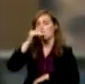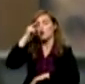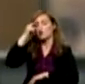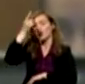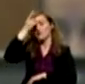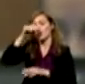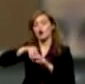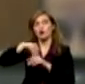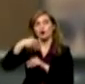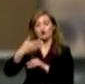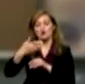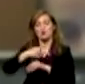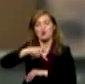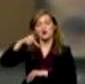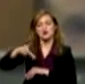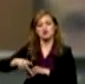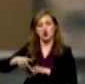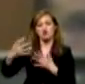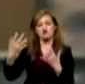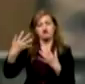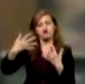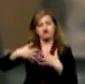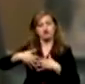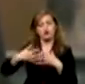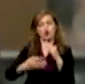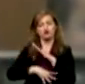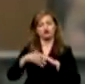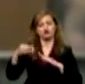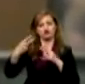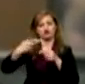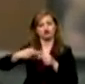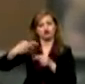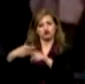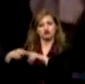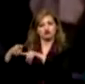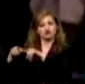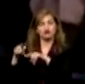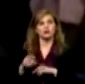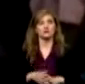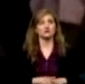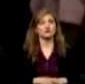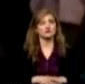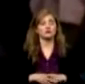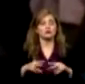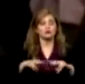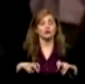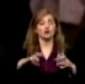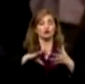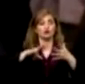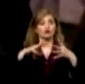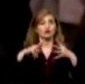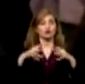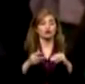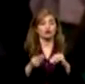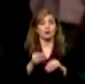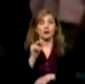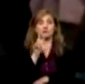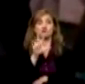y Correa es Refinería del Pacífico, y así podríamos decirlo interminablemente. Que investiguen a la Revolución